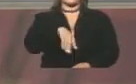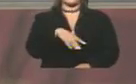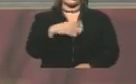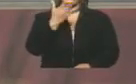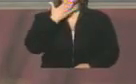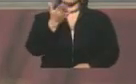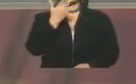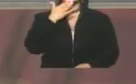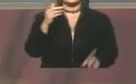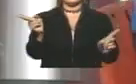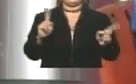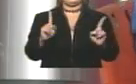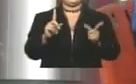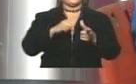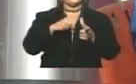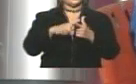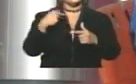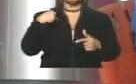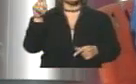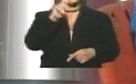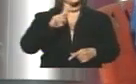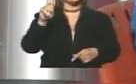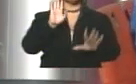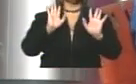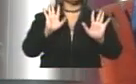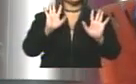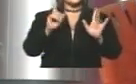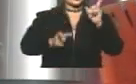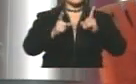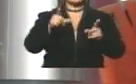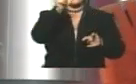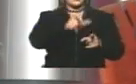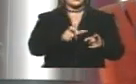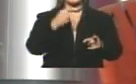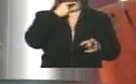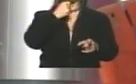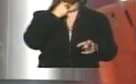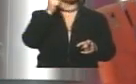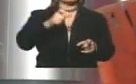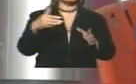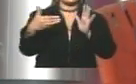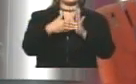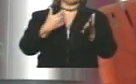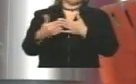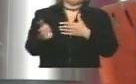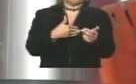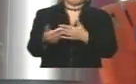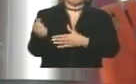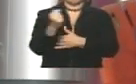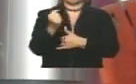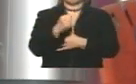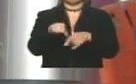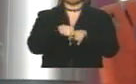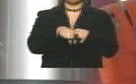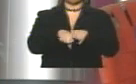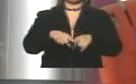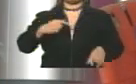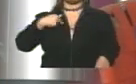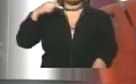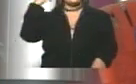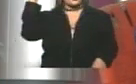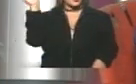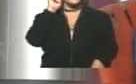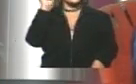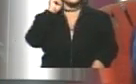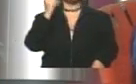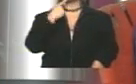todo lo contrario. Pero por eso es que yo utilizo una palabra no bien aceptada dentro de muchos de los críticos en el programa Guasangueando, donde yo siempre